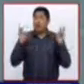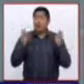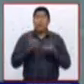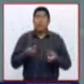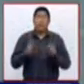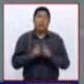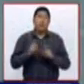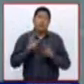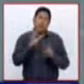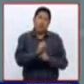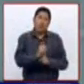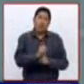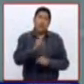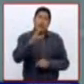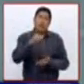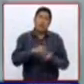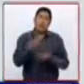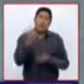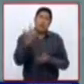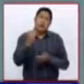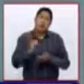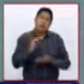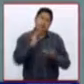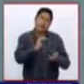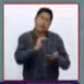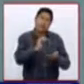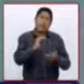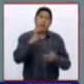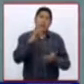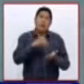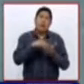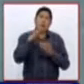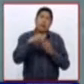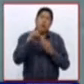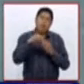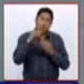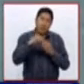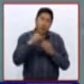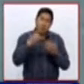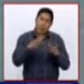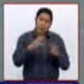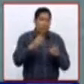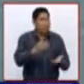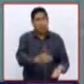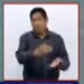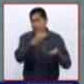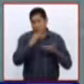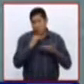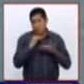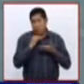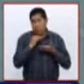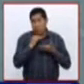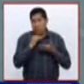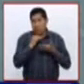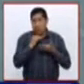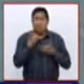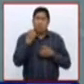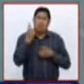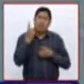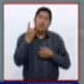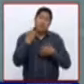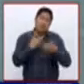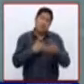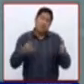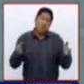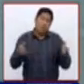¿Cuándo tomó usted el anticrético? El 2015. Son 7 mil dólares que me tiene que devolver. ¿Cuántas piezas? Por una sola